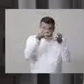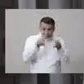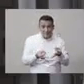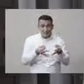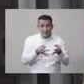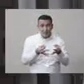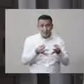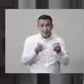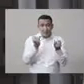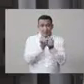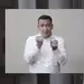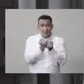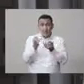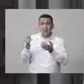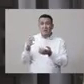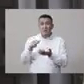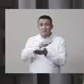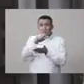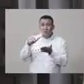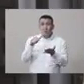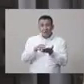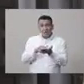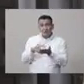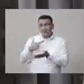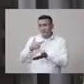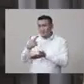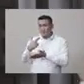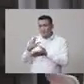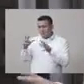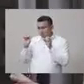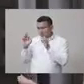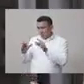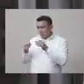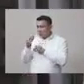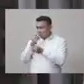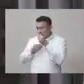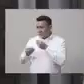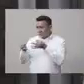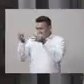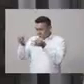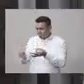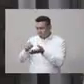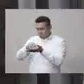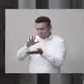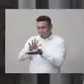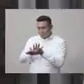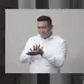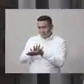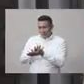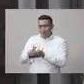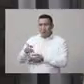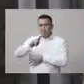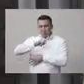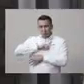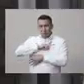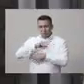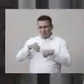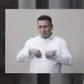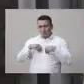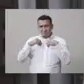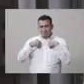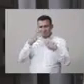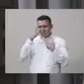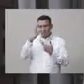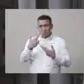cuidando a la vez a nuestros seres más queridos y a todos los demás. Por otra parte, en la medida en que